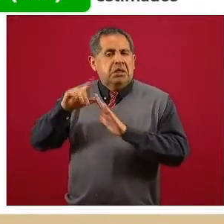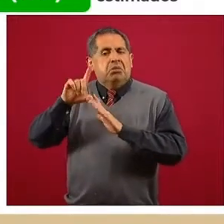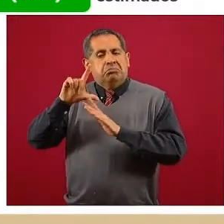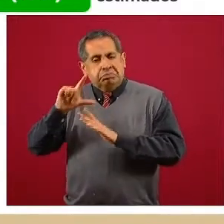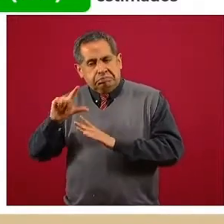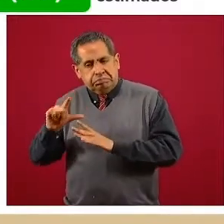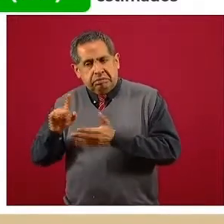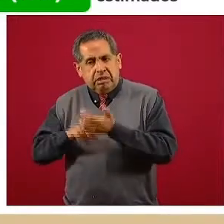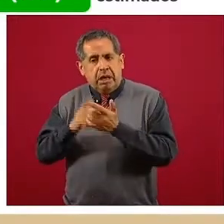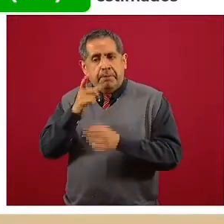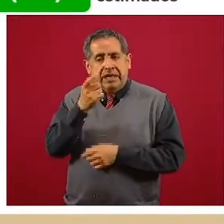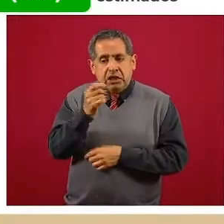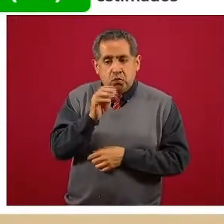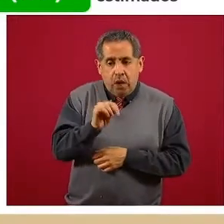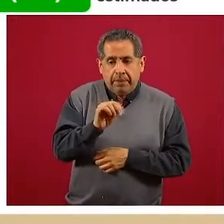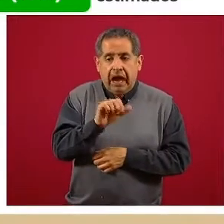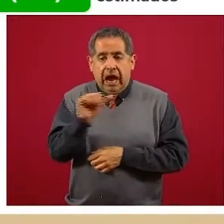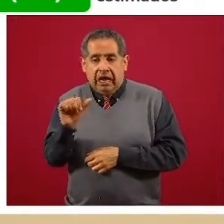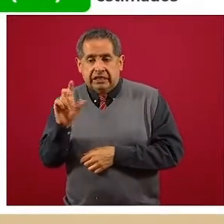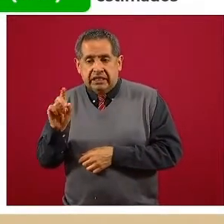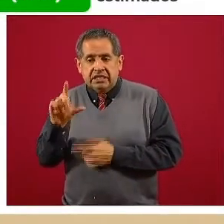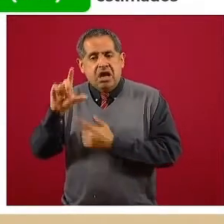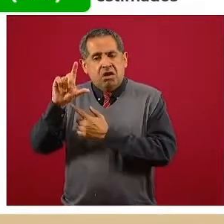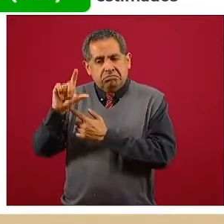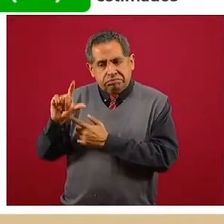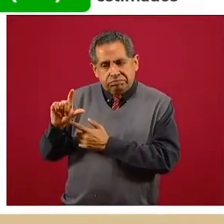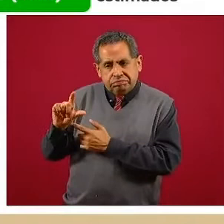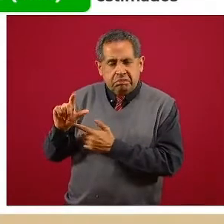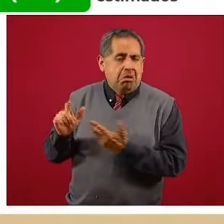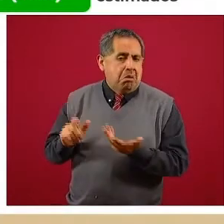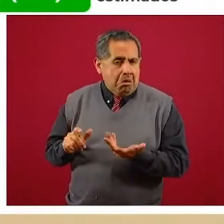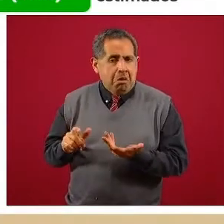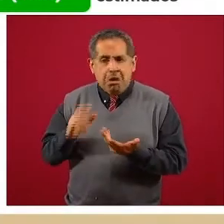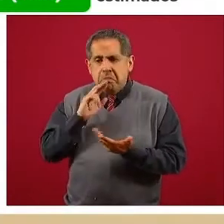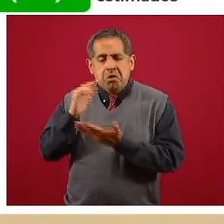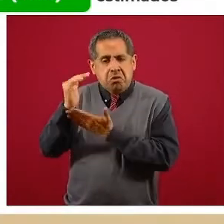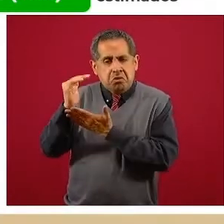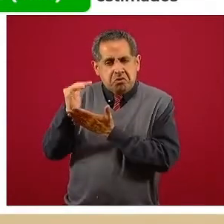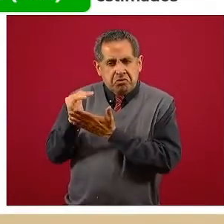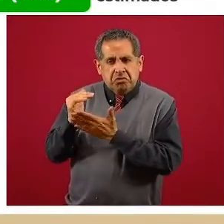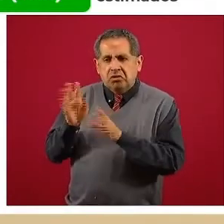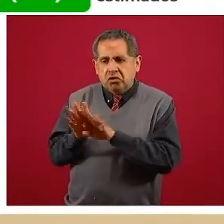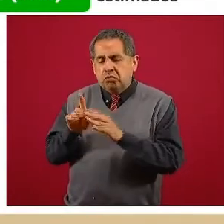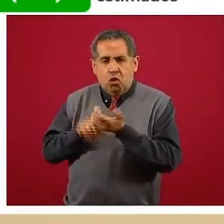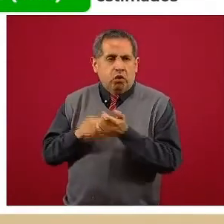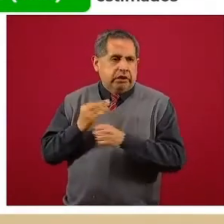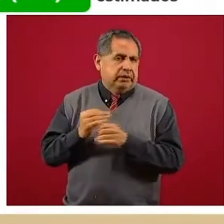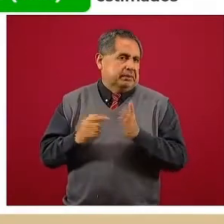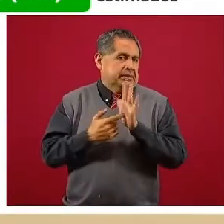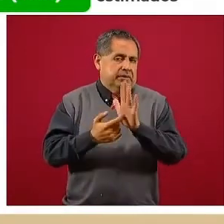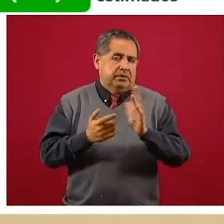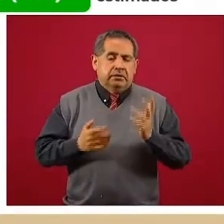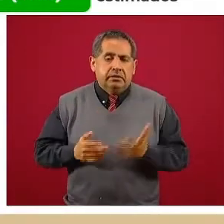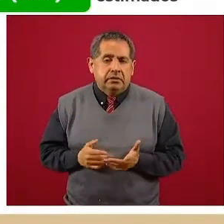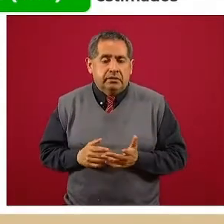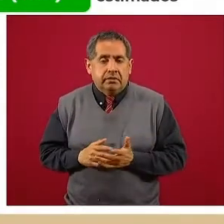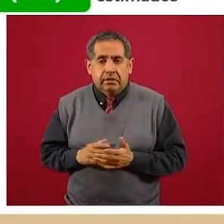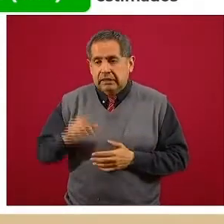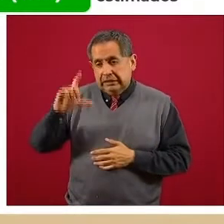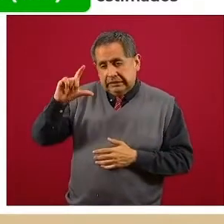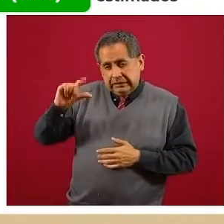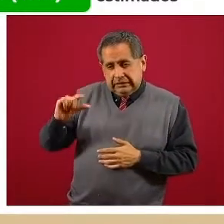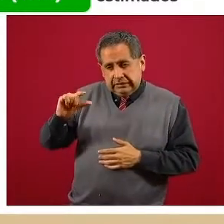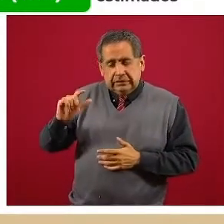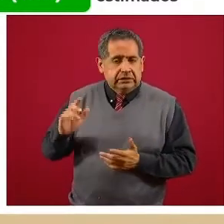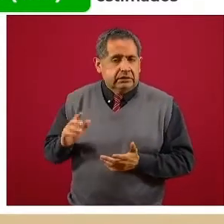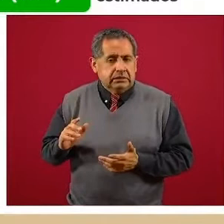de la 29 a la 30, que es lo que tiene a este estado en este grupo de presentación, porque tenemos entonces este descenso